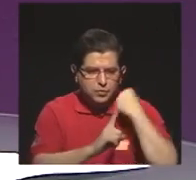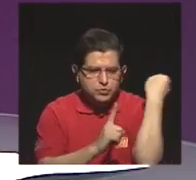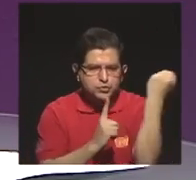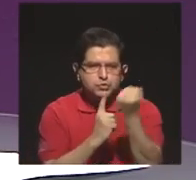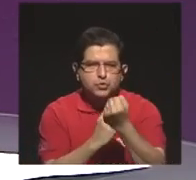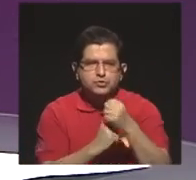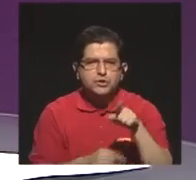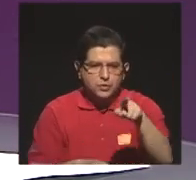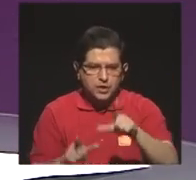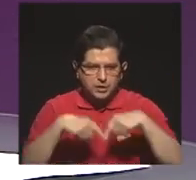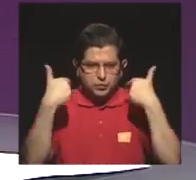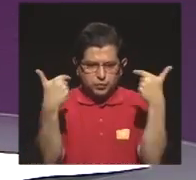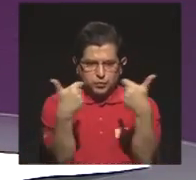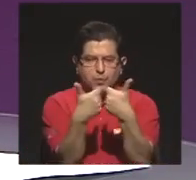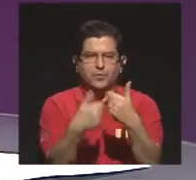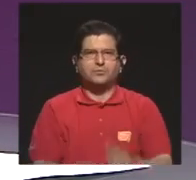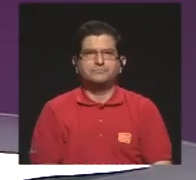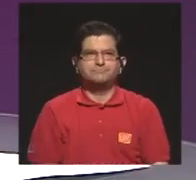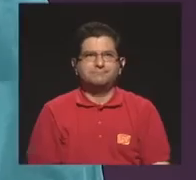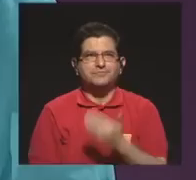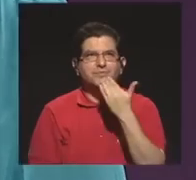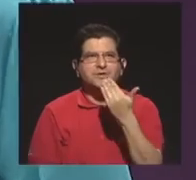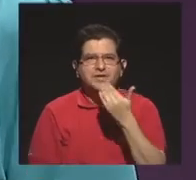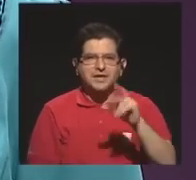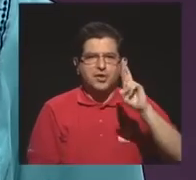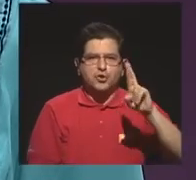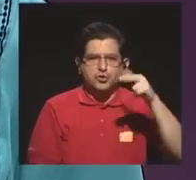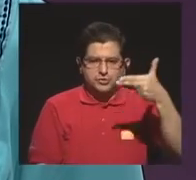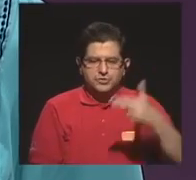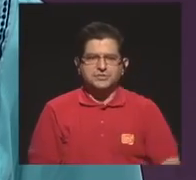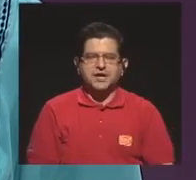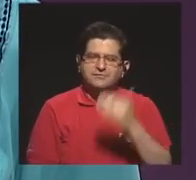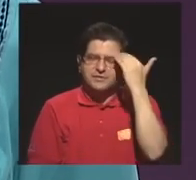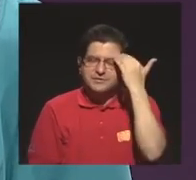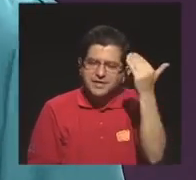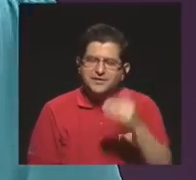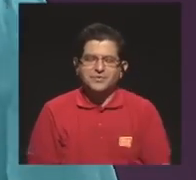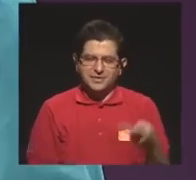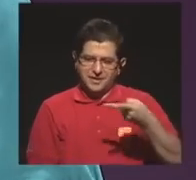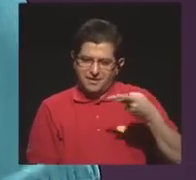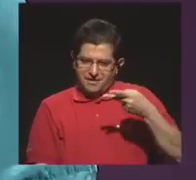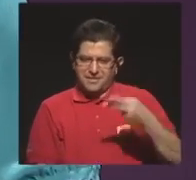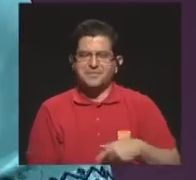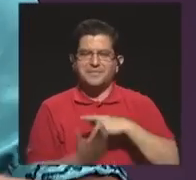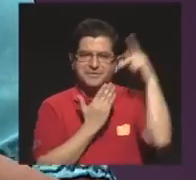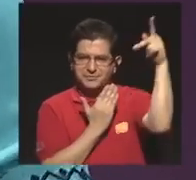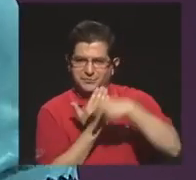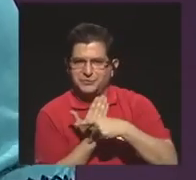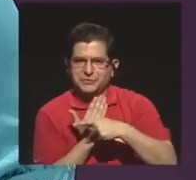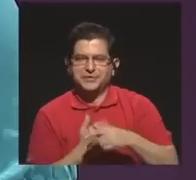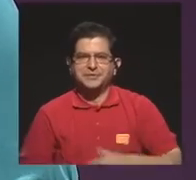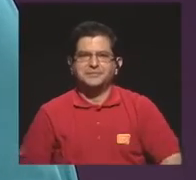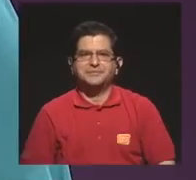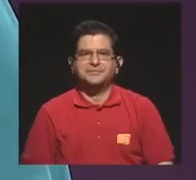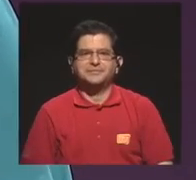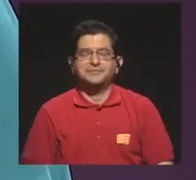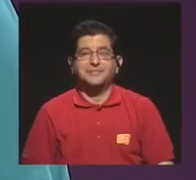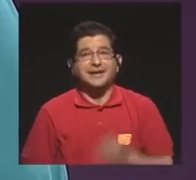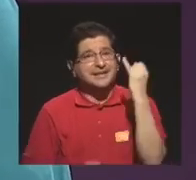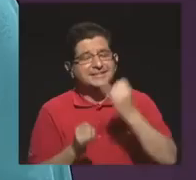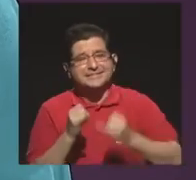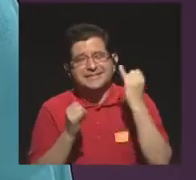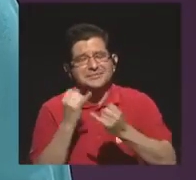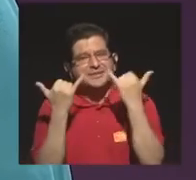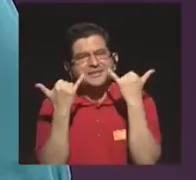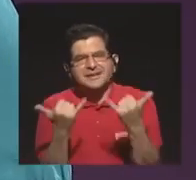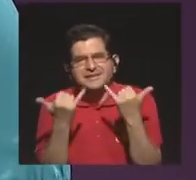sociedad en su conjunto, ¿verdad? Bueno, gracias a Rocío Chávez, que nos manda un saludo a Jensi y a Marta por el programa. Tenemos que concluir tal